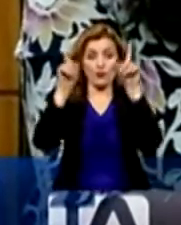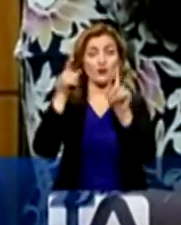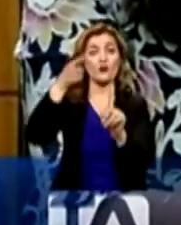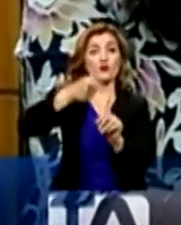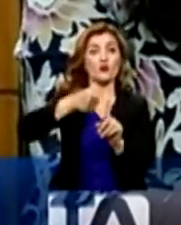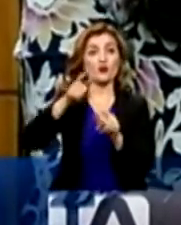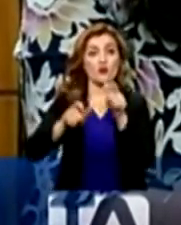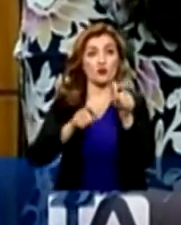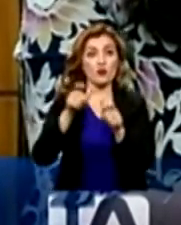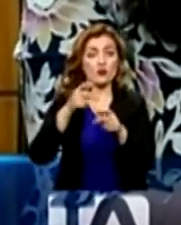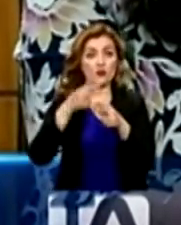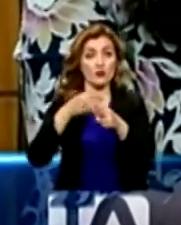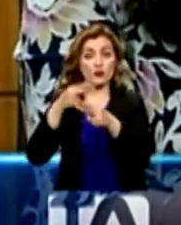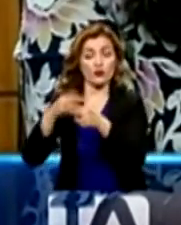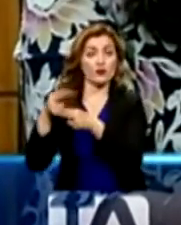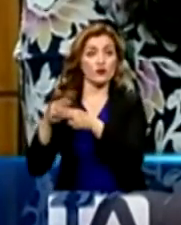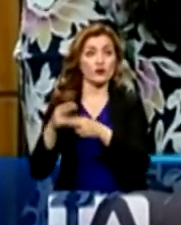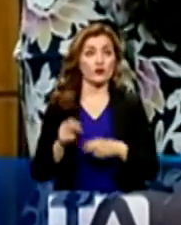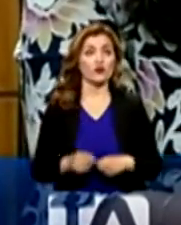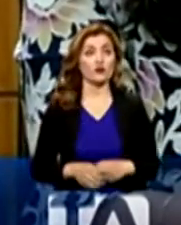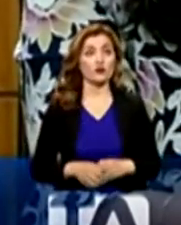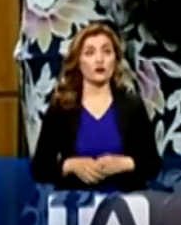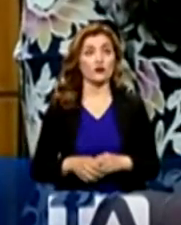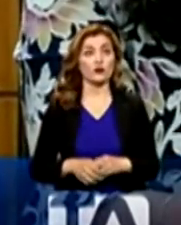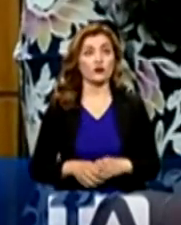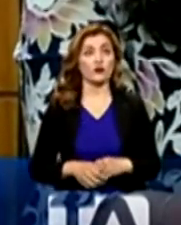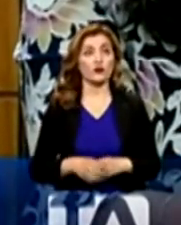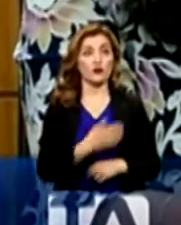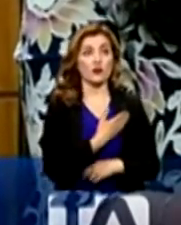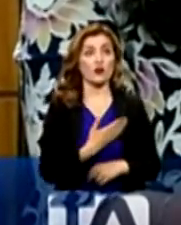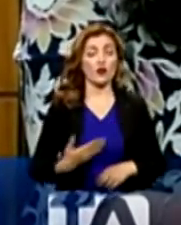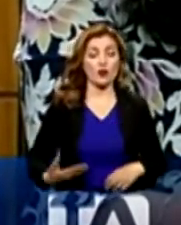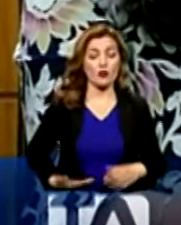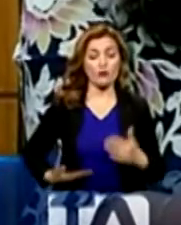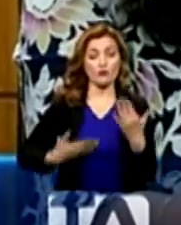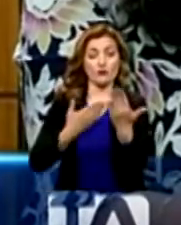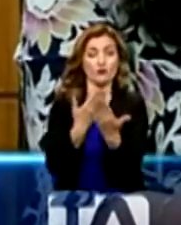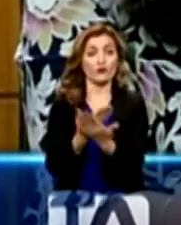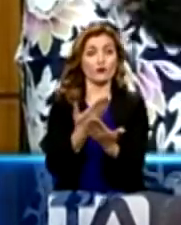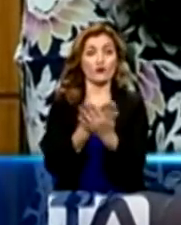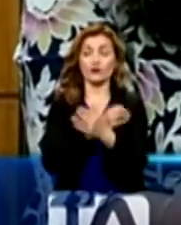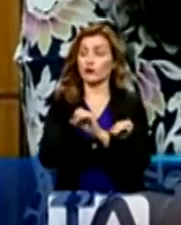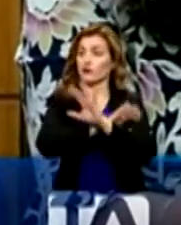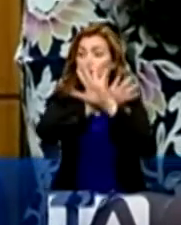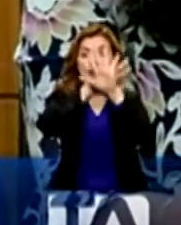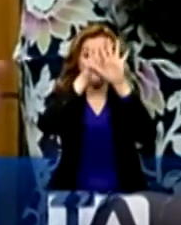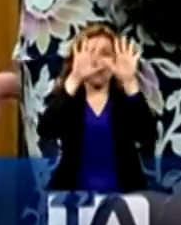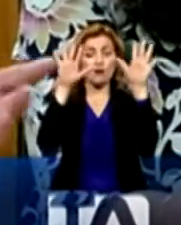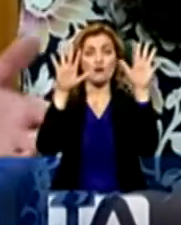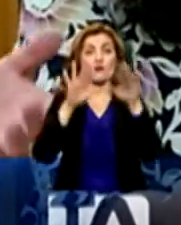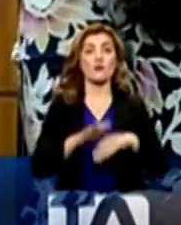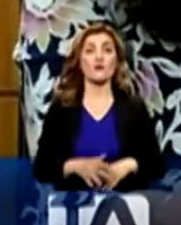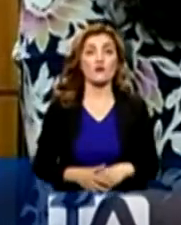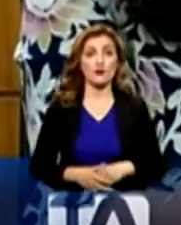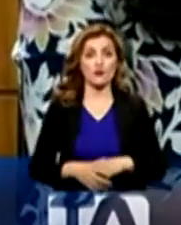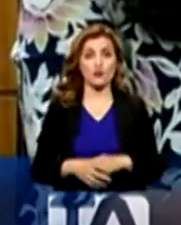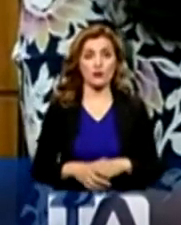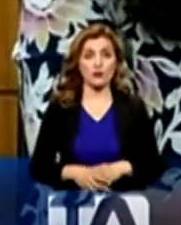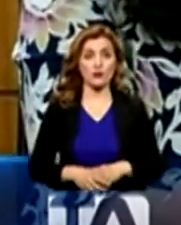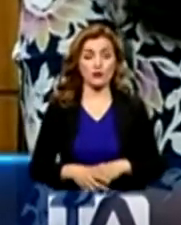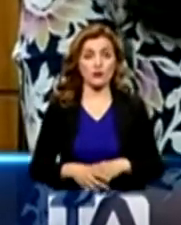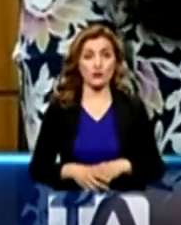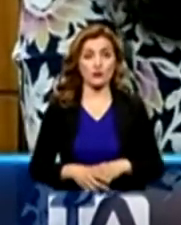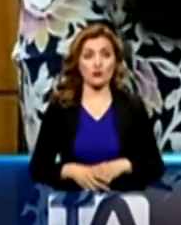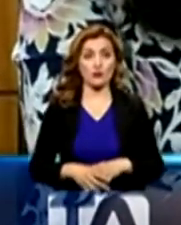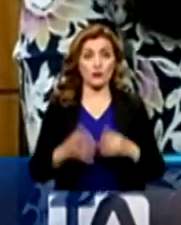los ciudadanos mencionados en la nota. El presidente de la República ha planteado con absoluta claridad de que, y lo ha hecho no solo